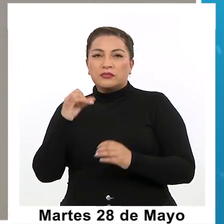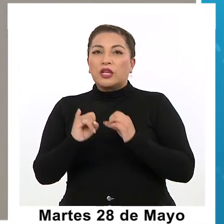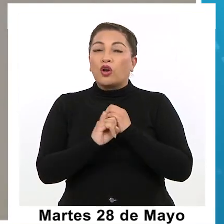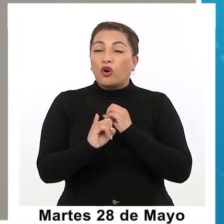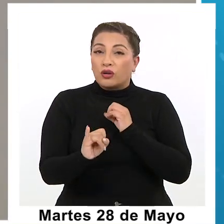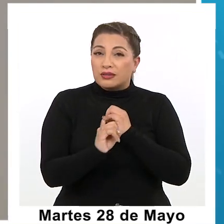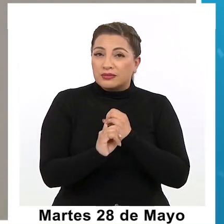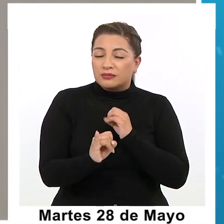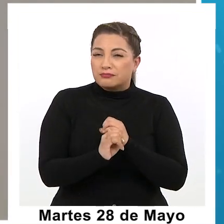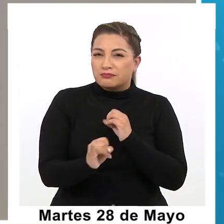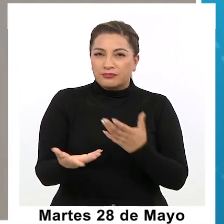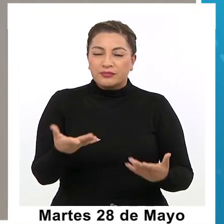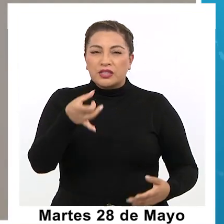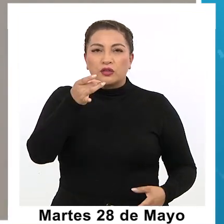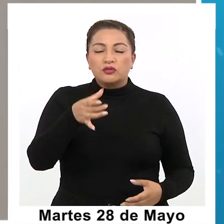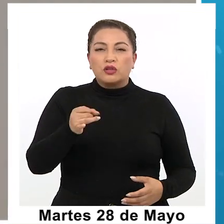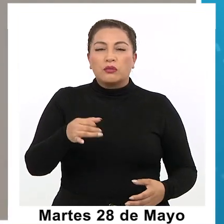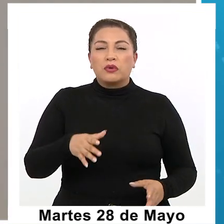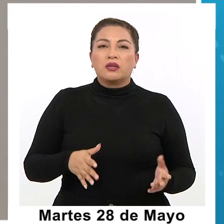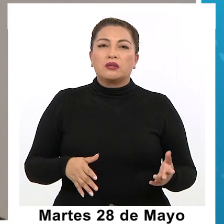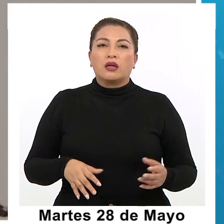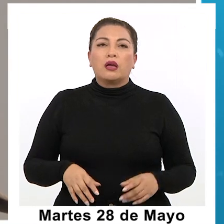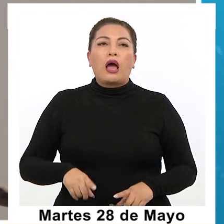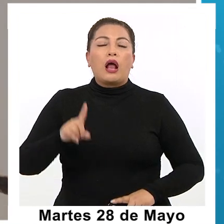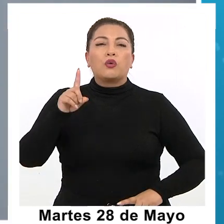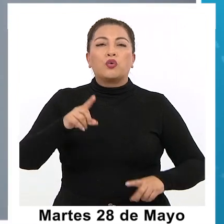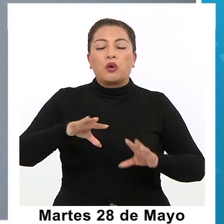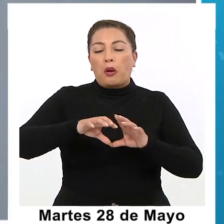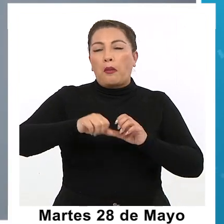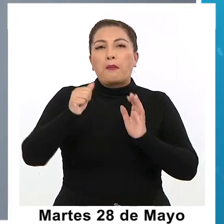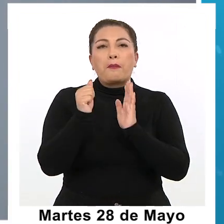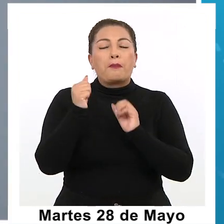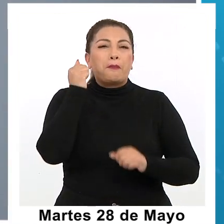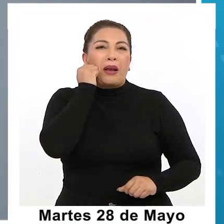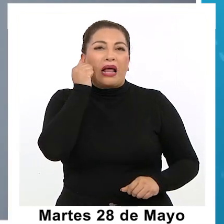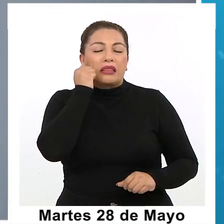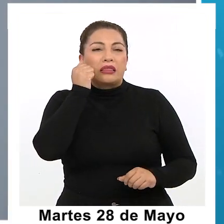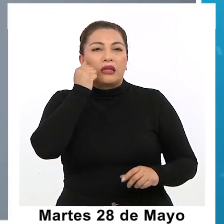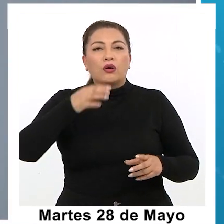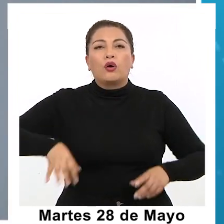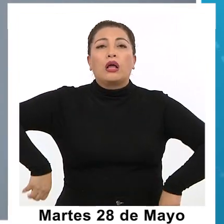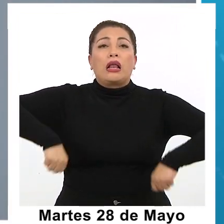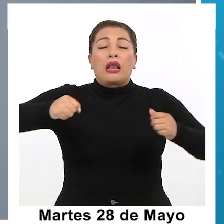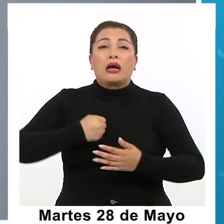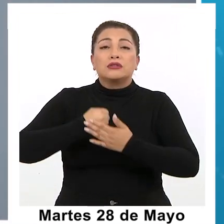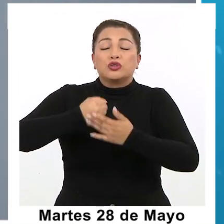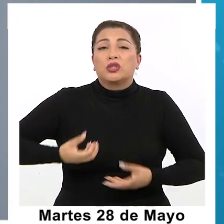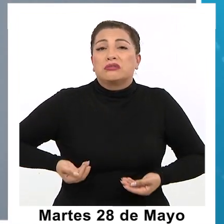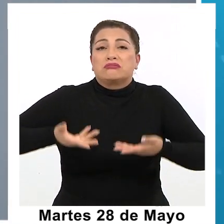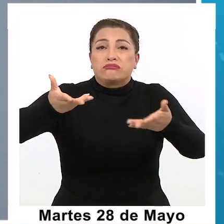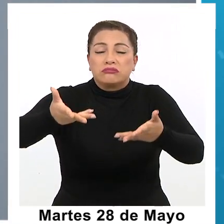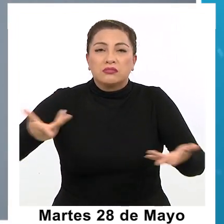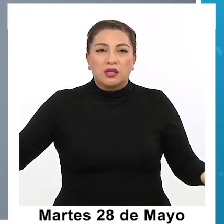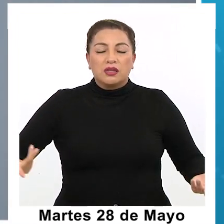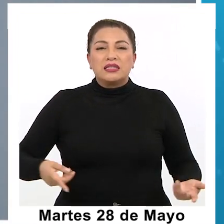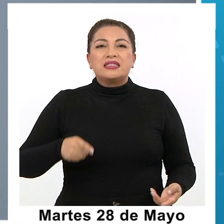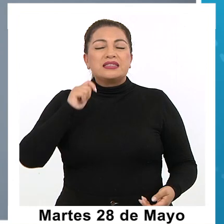Nacional de Emergencias, que Mm. solo te entregaba el nylon, ya tratemos de curar a la gente, sacarlo, se